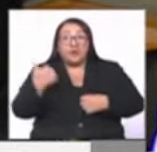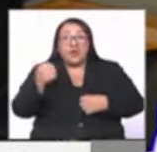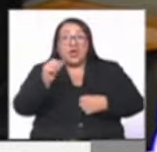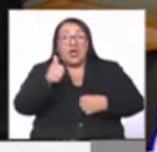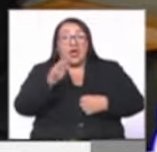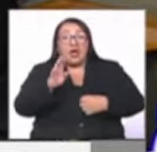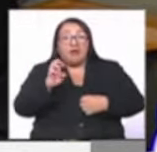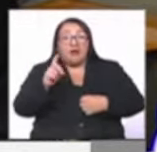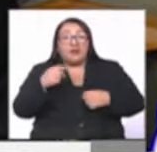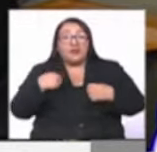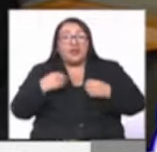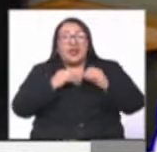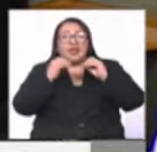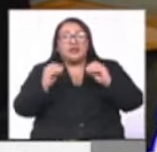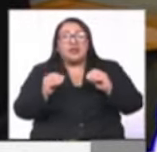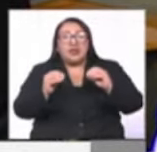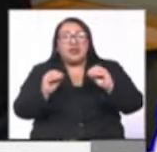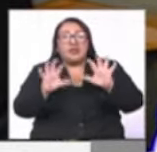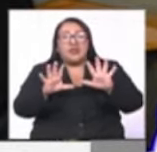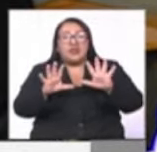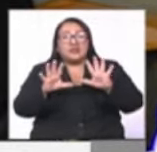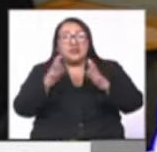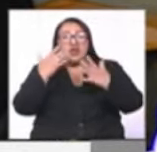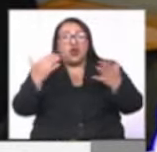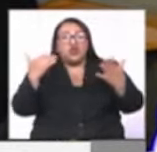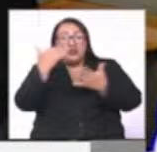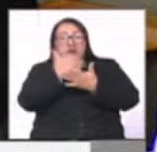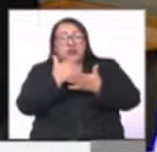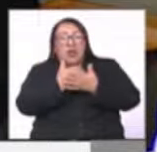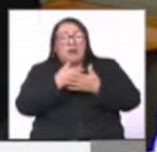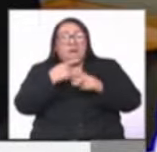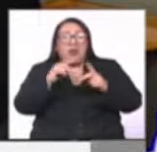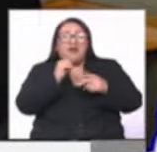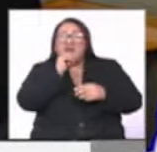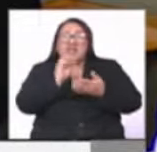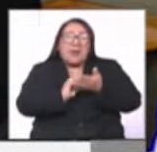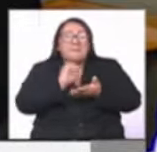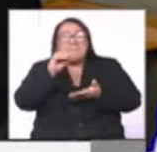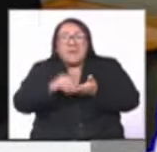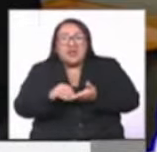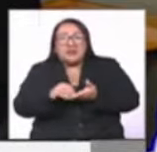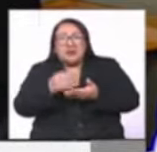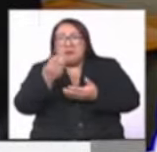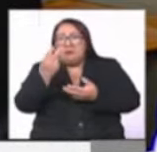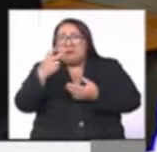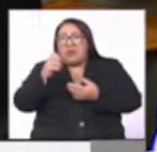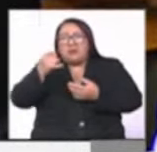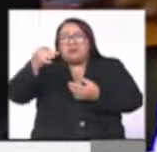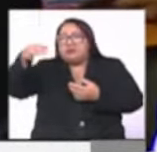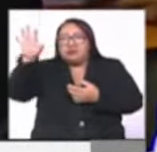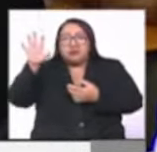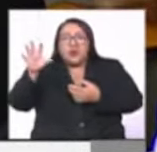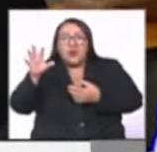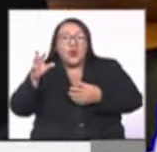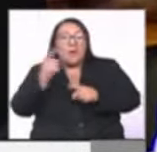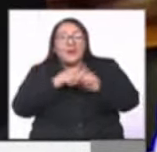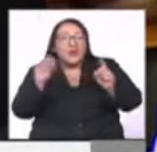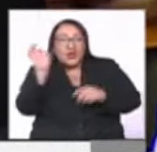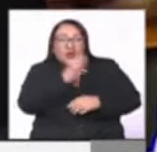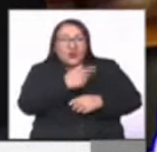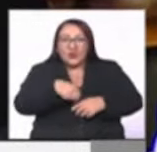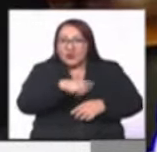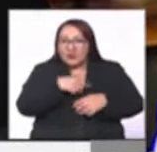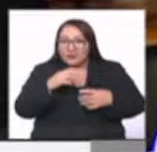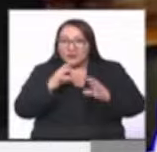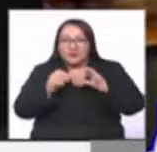señalado 10 de la casi veintena de argumentos que fueron presentados en su oportunidad prácticamente ninguno de ellos ha